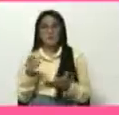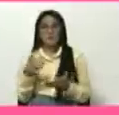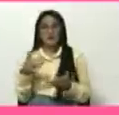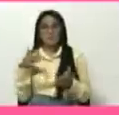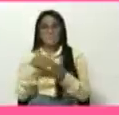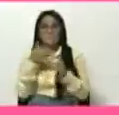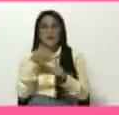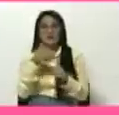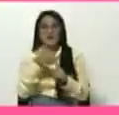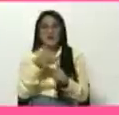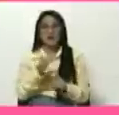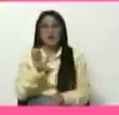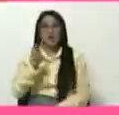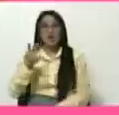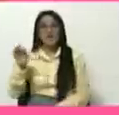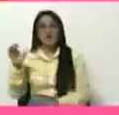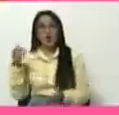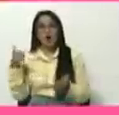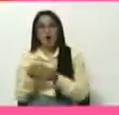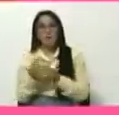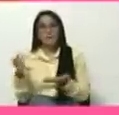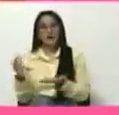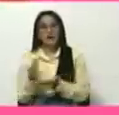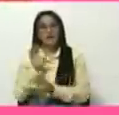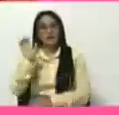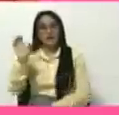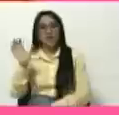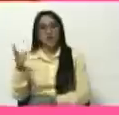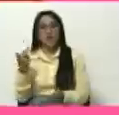A Evo le dieron un golpe de Estado doble.